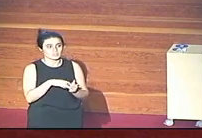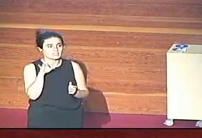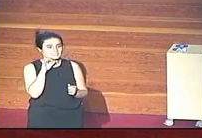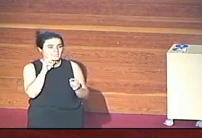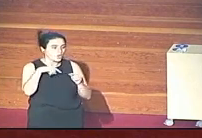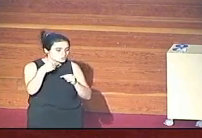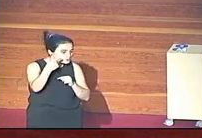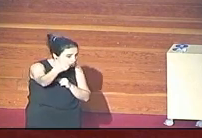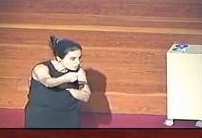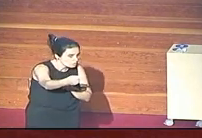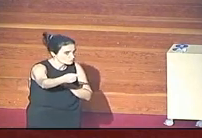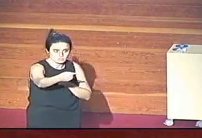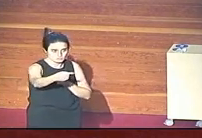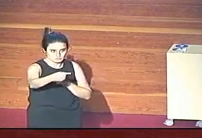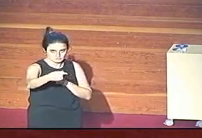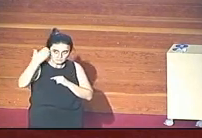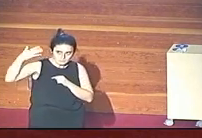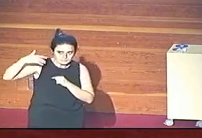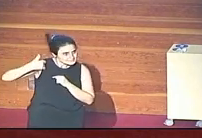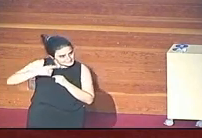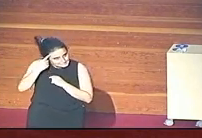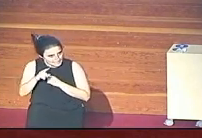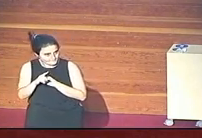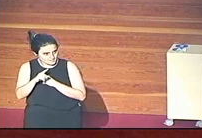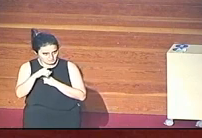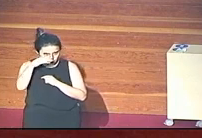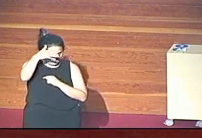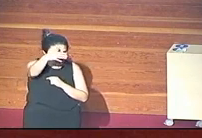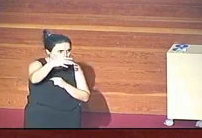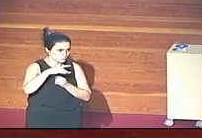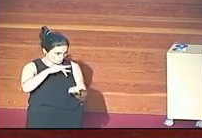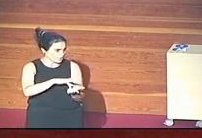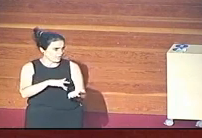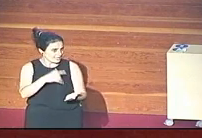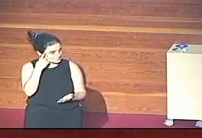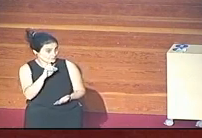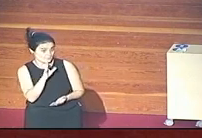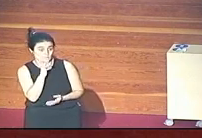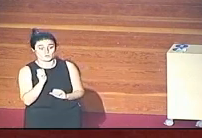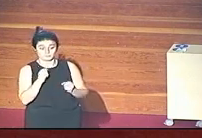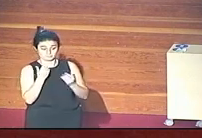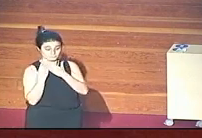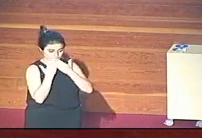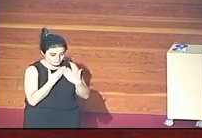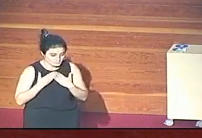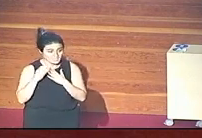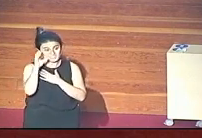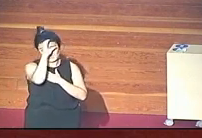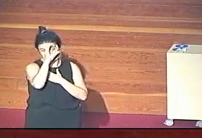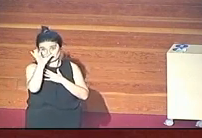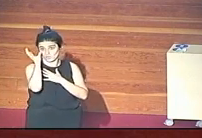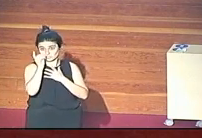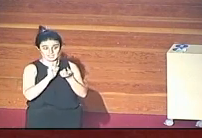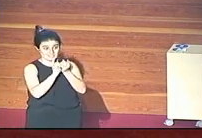era algo que se sabía se sabía de hecho los primeros estudios científicos sobre cambio climático los hicieron las